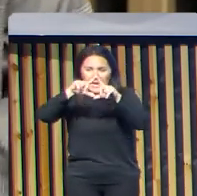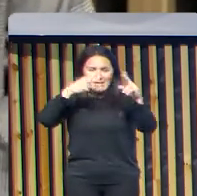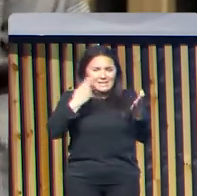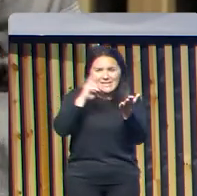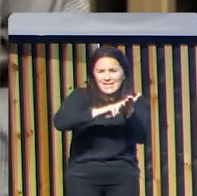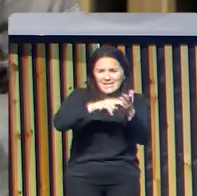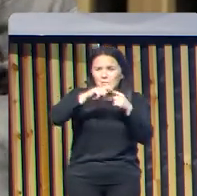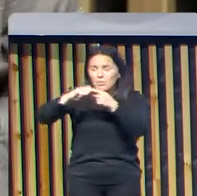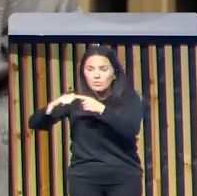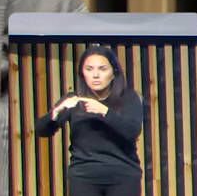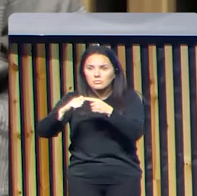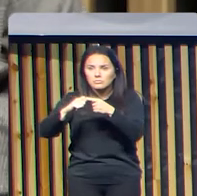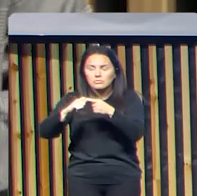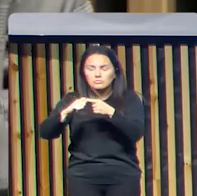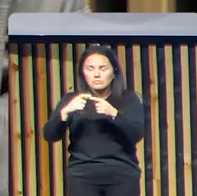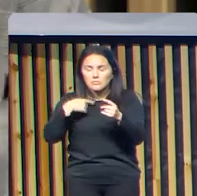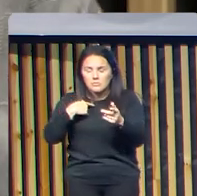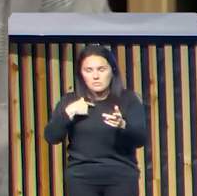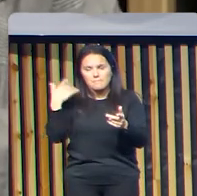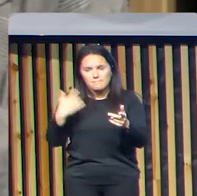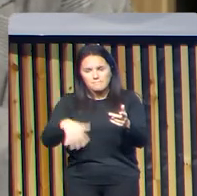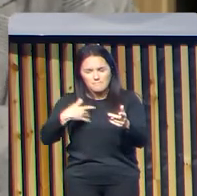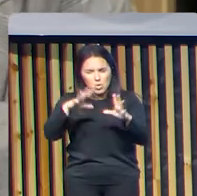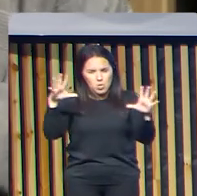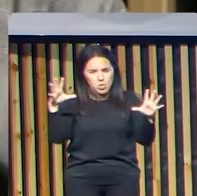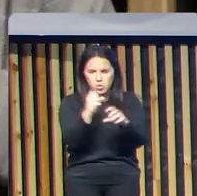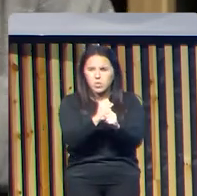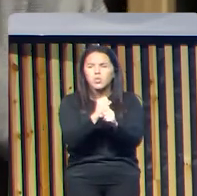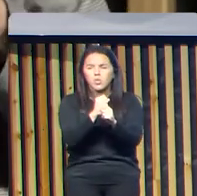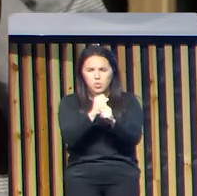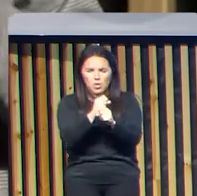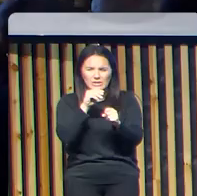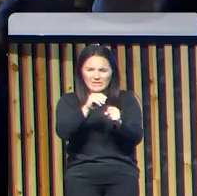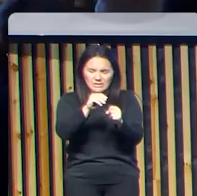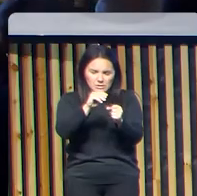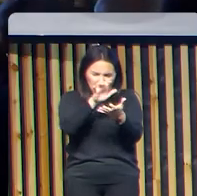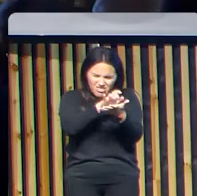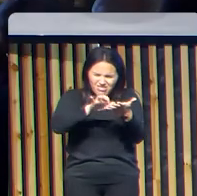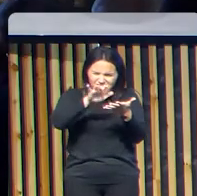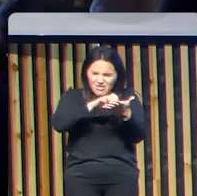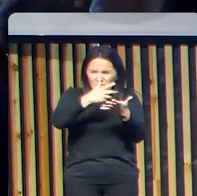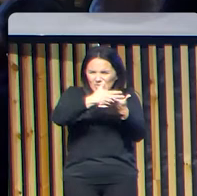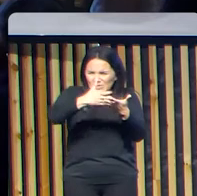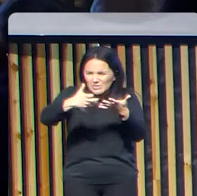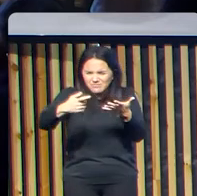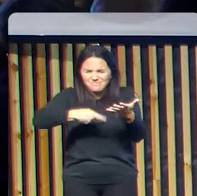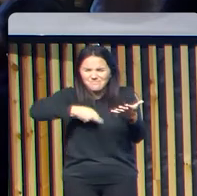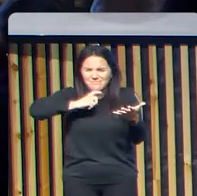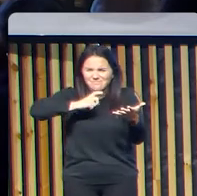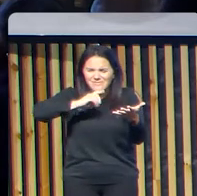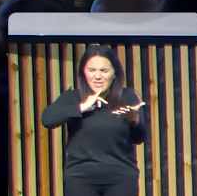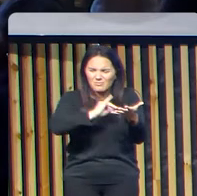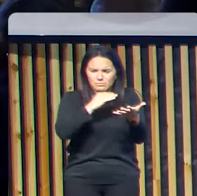que vamos a decir que son cuanto menos poco claras hay un lenguaje difícil engolado farragoso